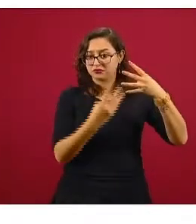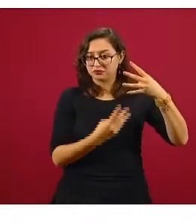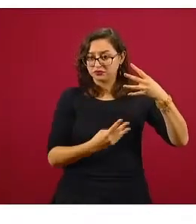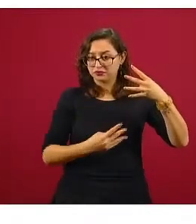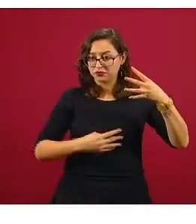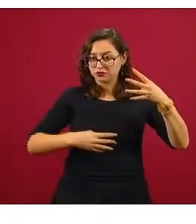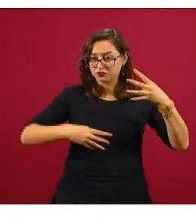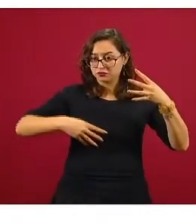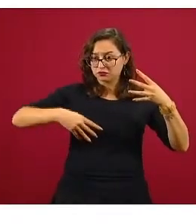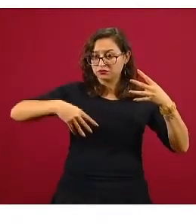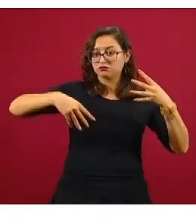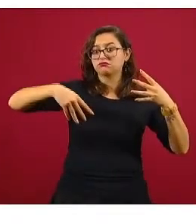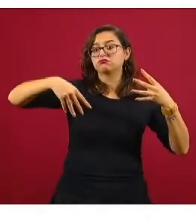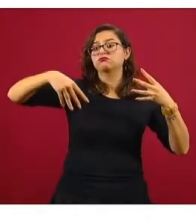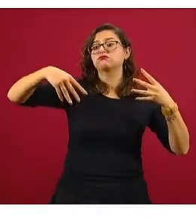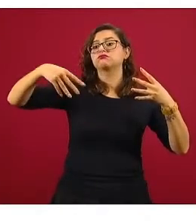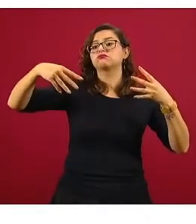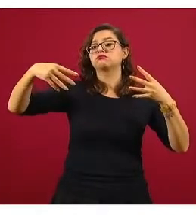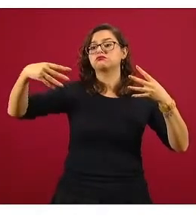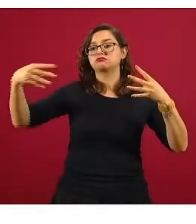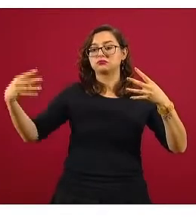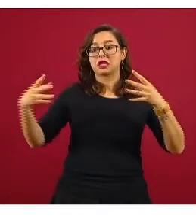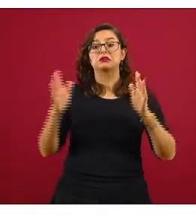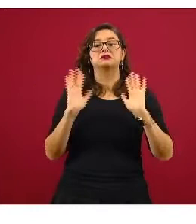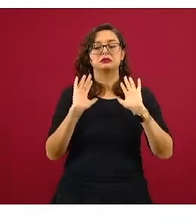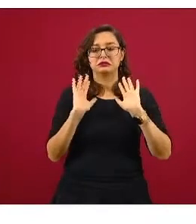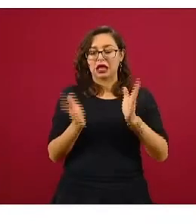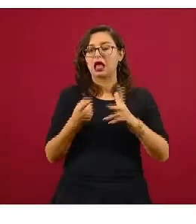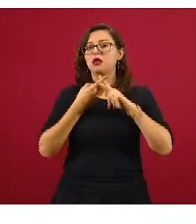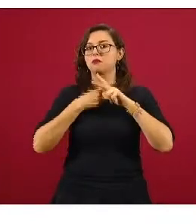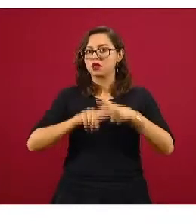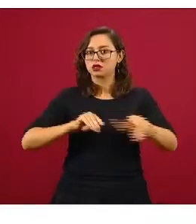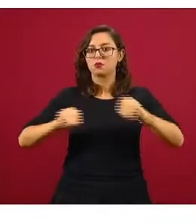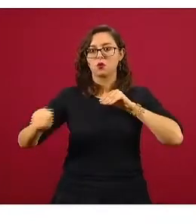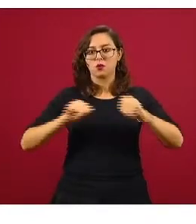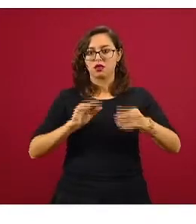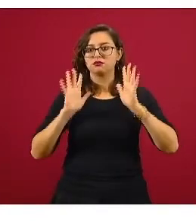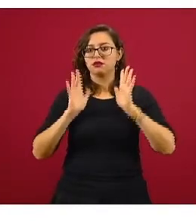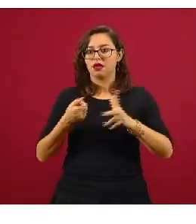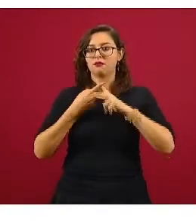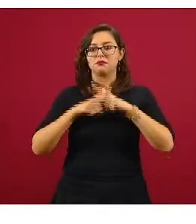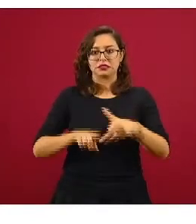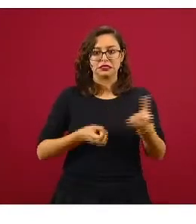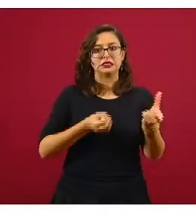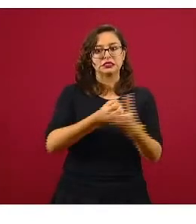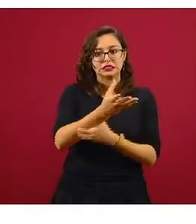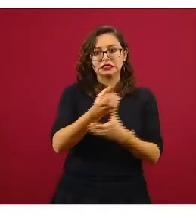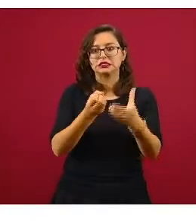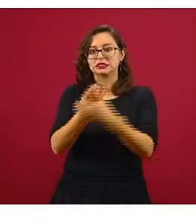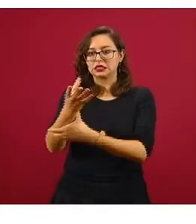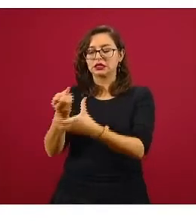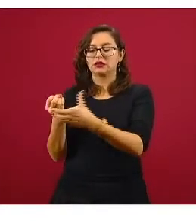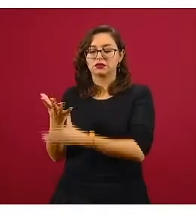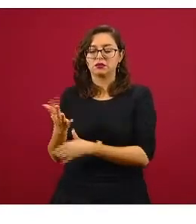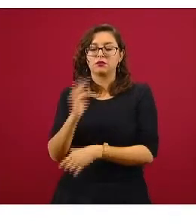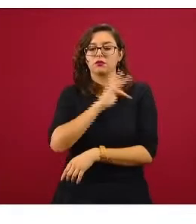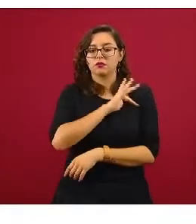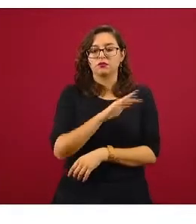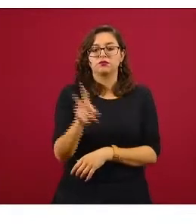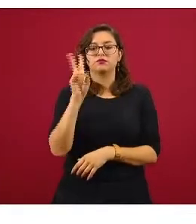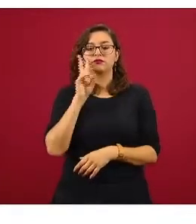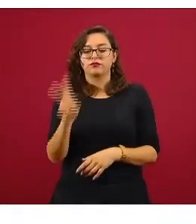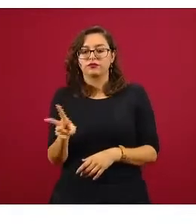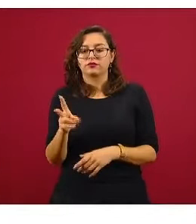la base la base 0% aquí lo que lo que pueden observar en esta es como